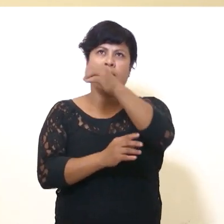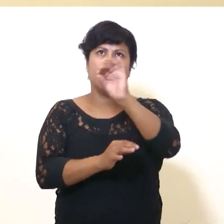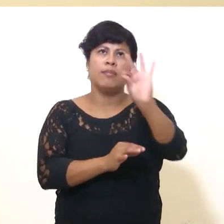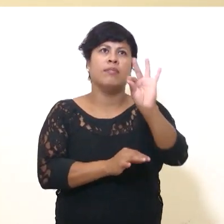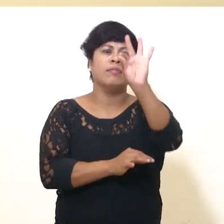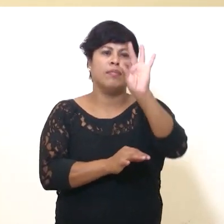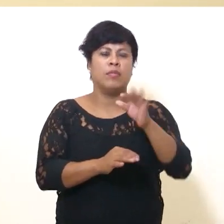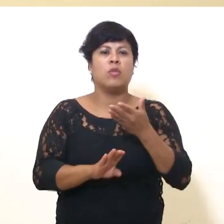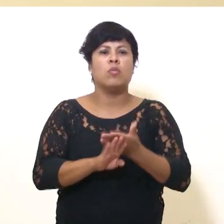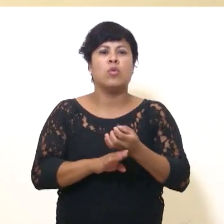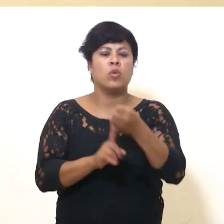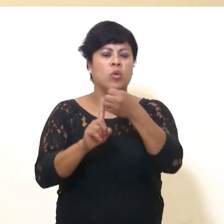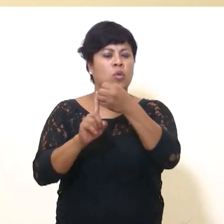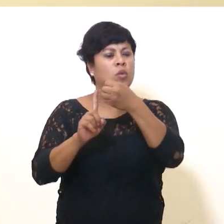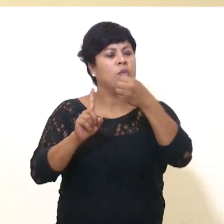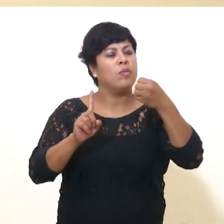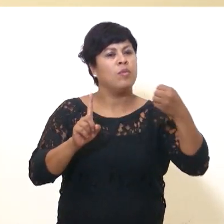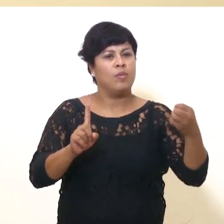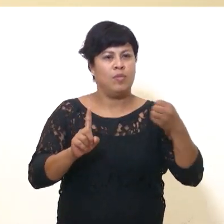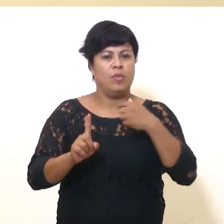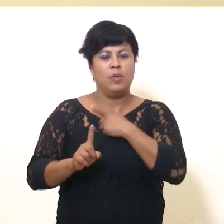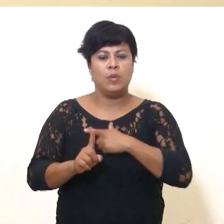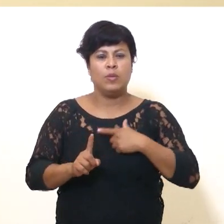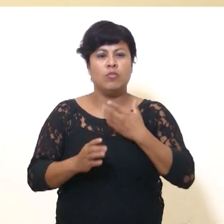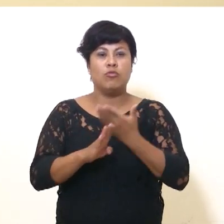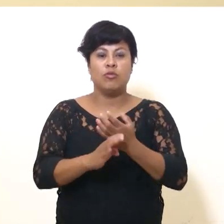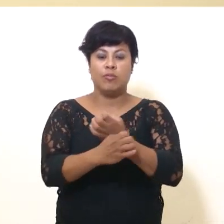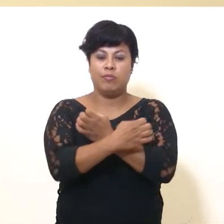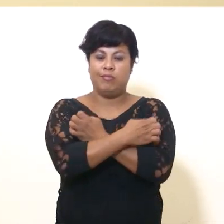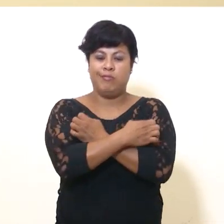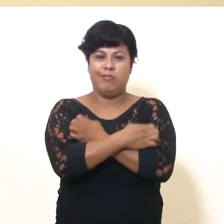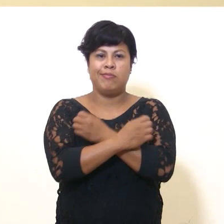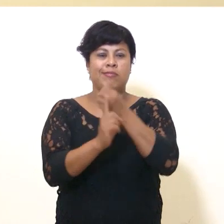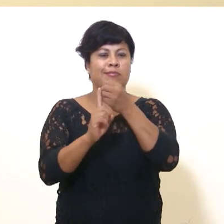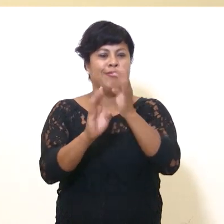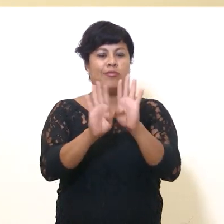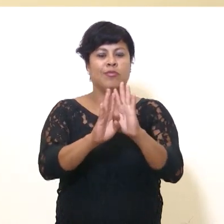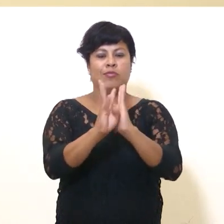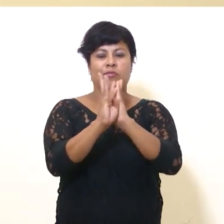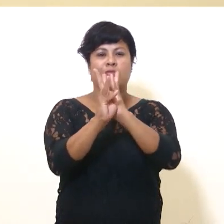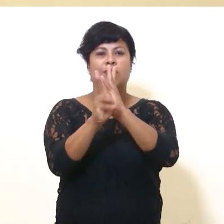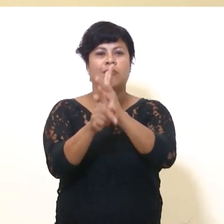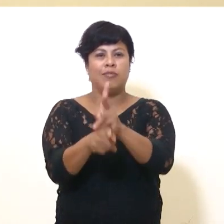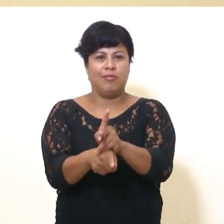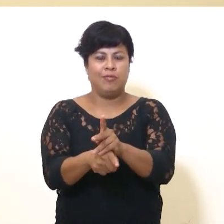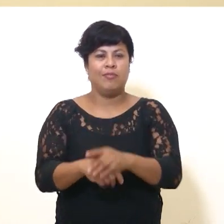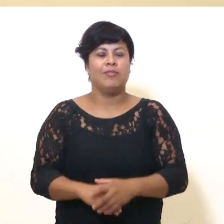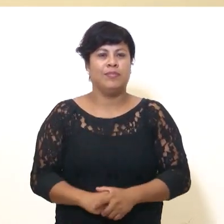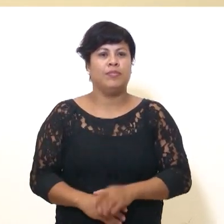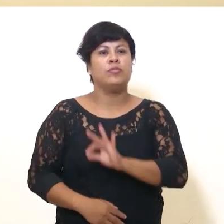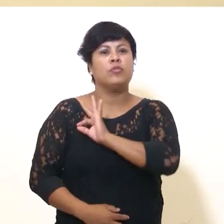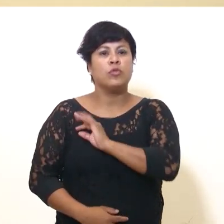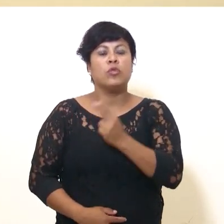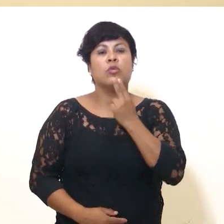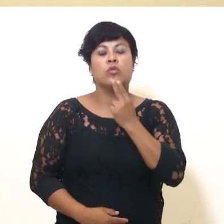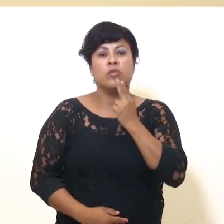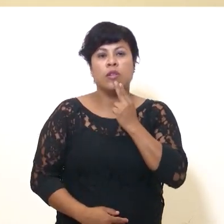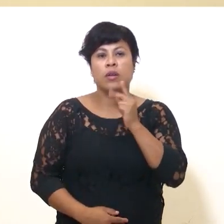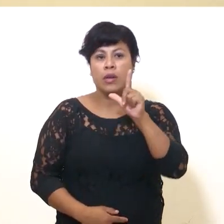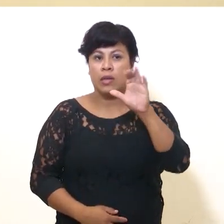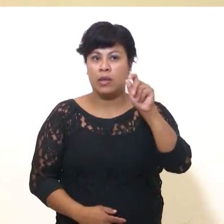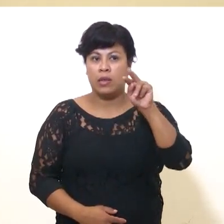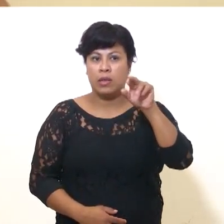porque están ordenaditas, ellas son muy educadas y están muy formaditas.